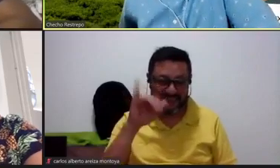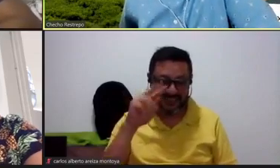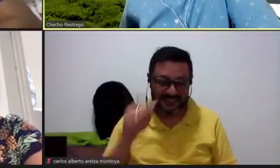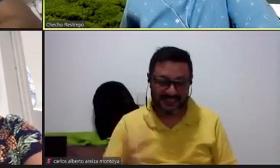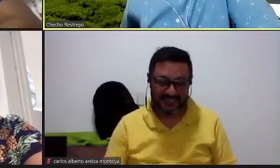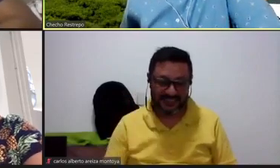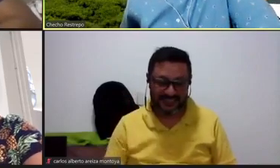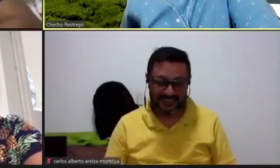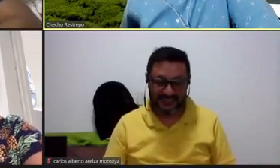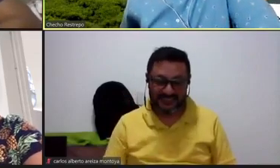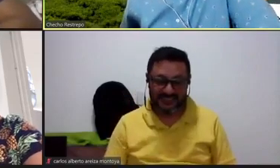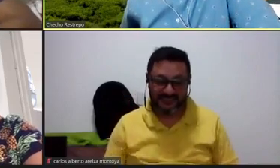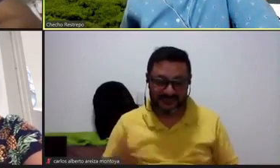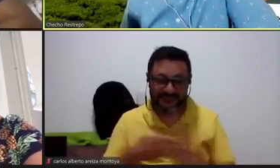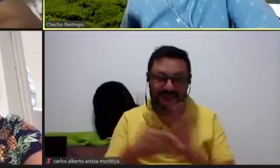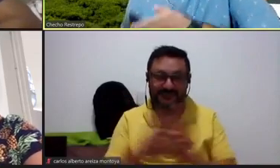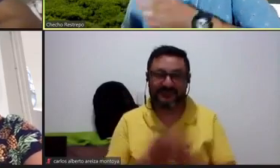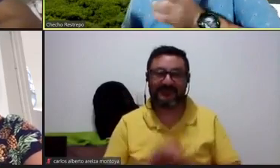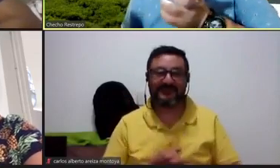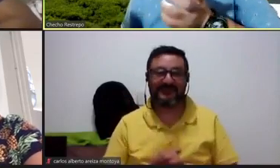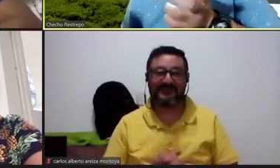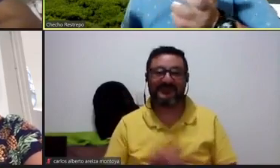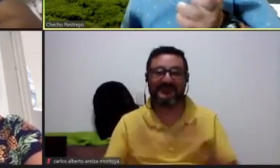nos contaba, pues, que con el tema de la rodilla,